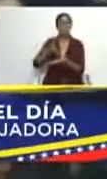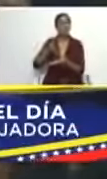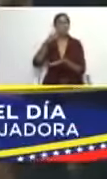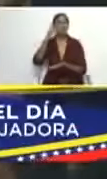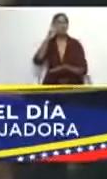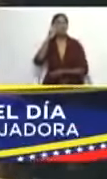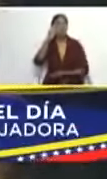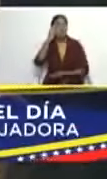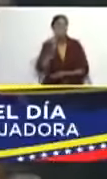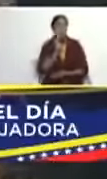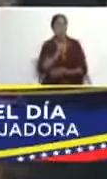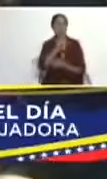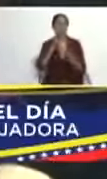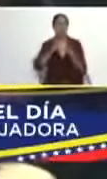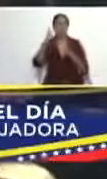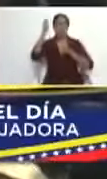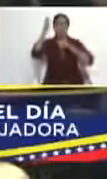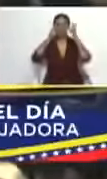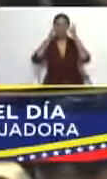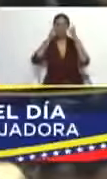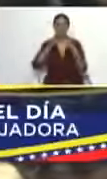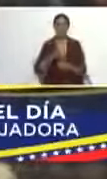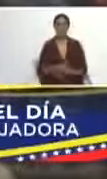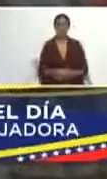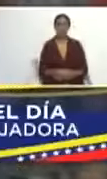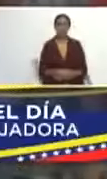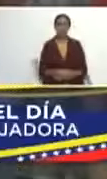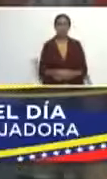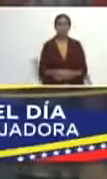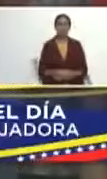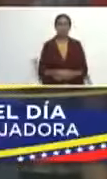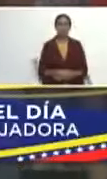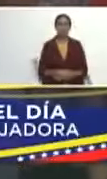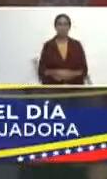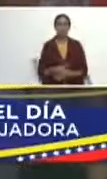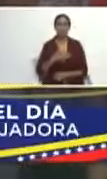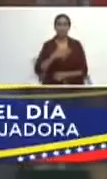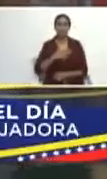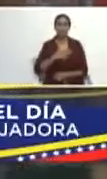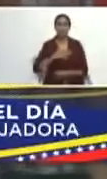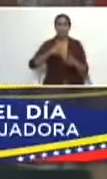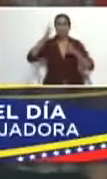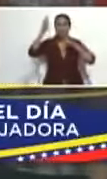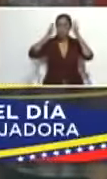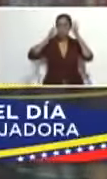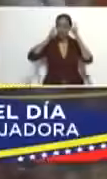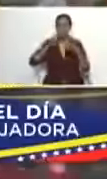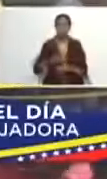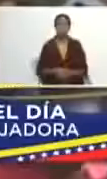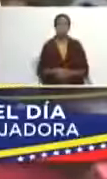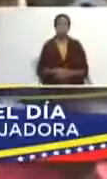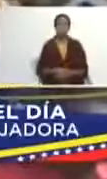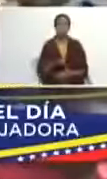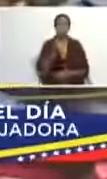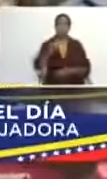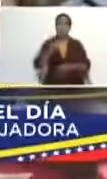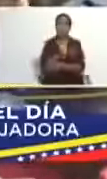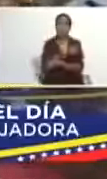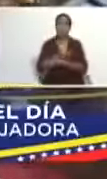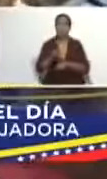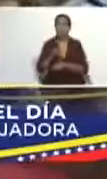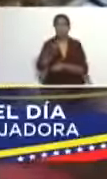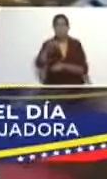de Hugo Chávez! ¡Con Chávez! ¡No volverán!